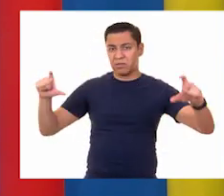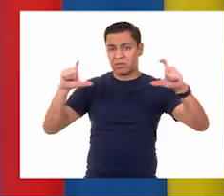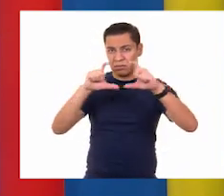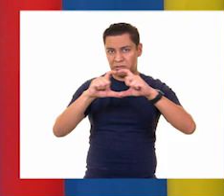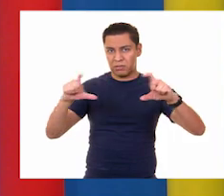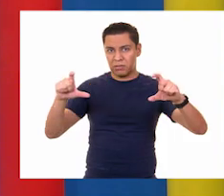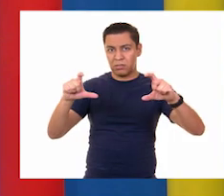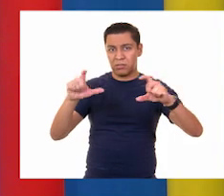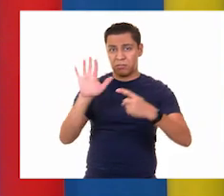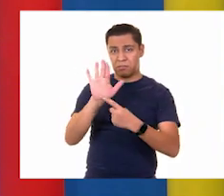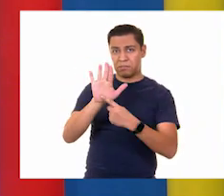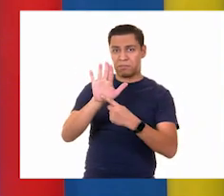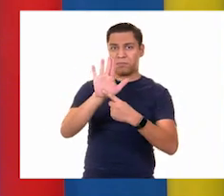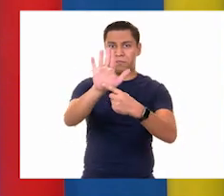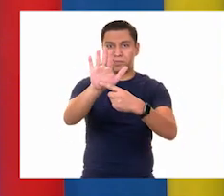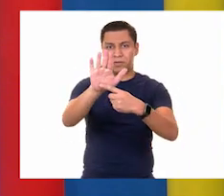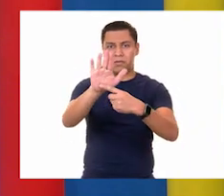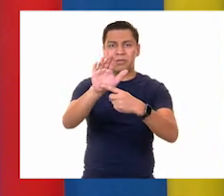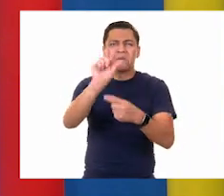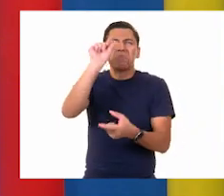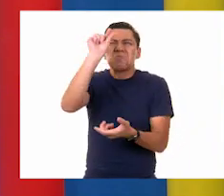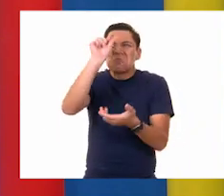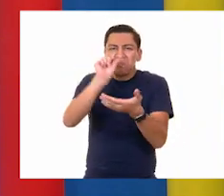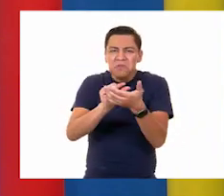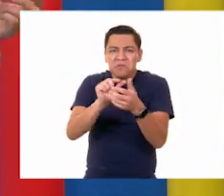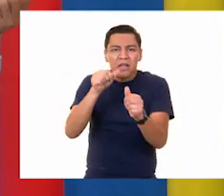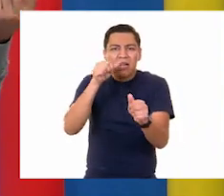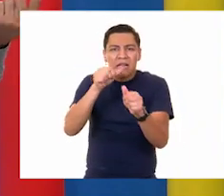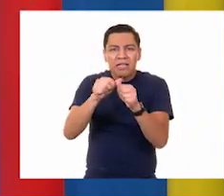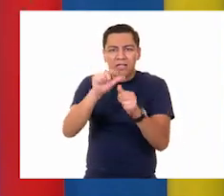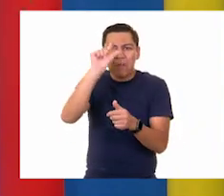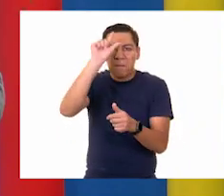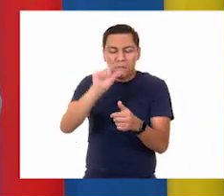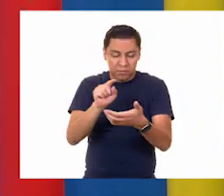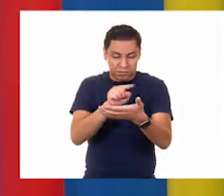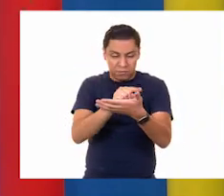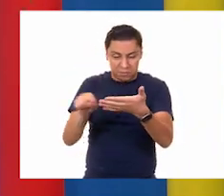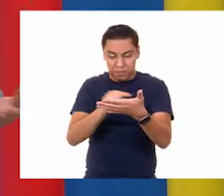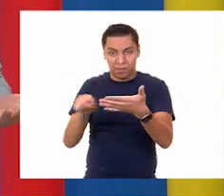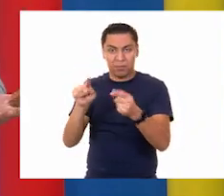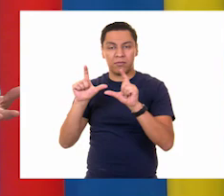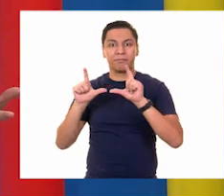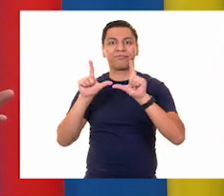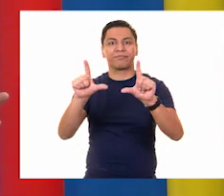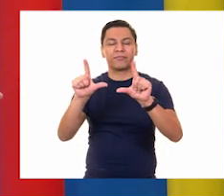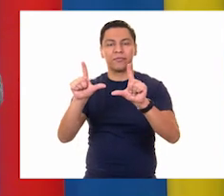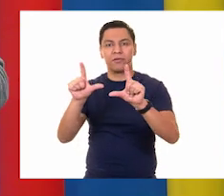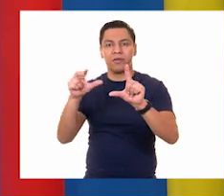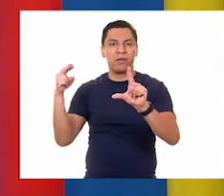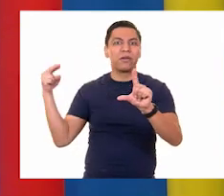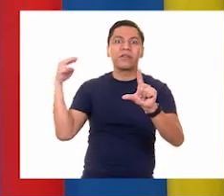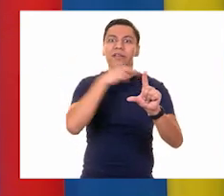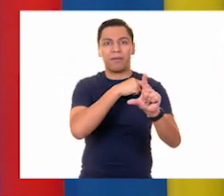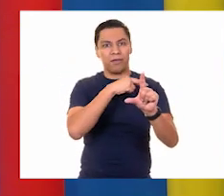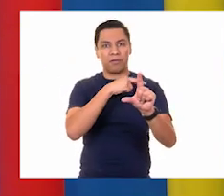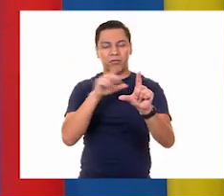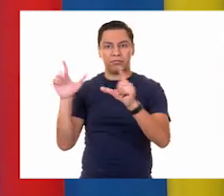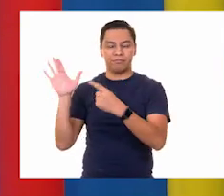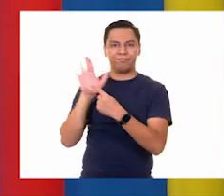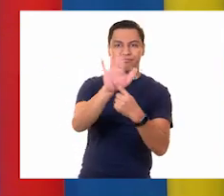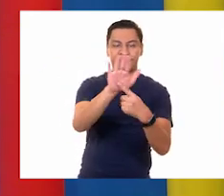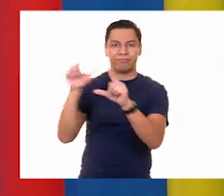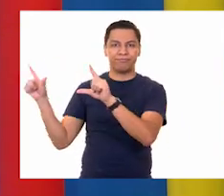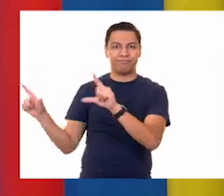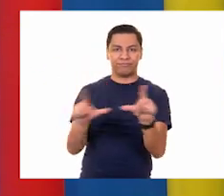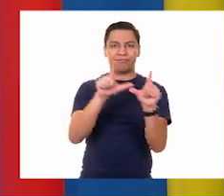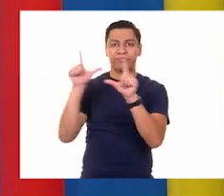pantalla pues con una letra muy pequeñita y los pasamos así muy rápido, sin que les dé tiempo de leerlos de principio a fin. ¿Eso